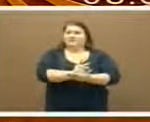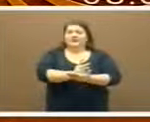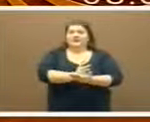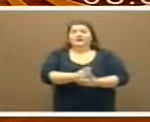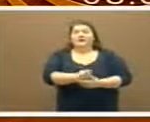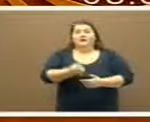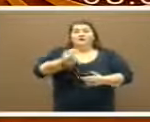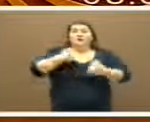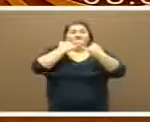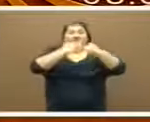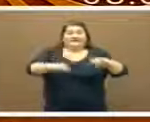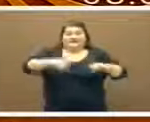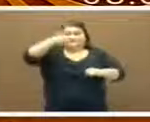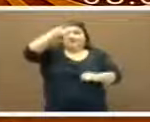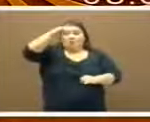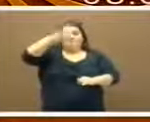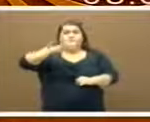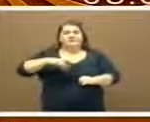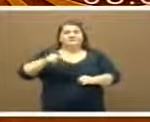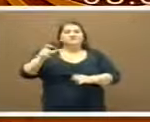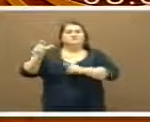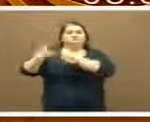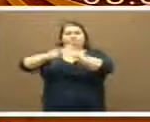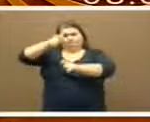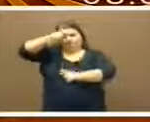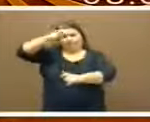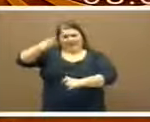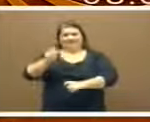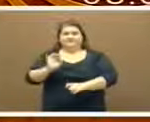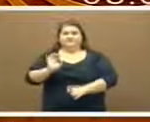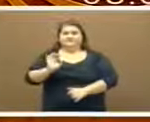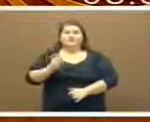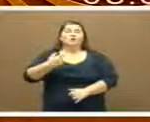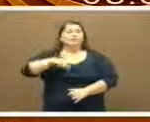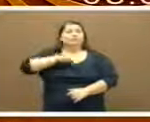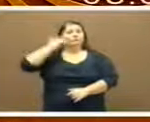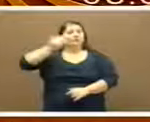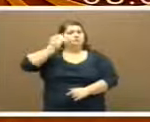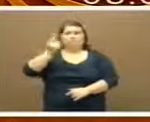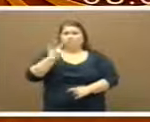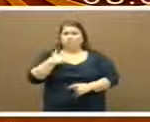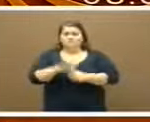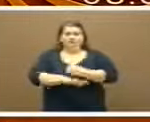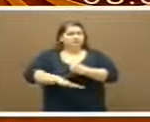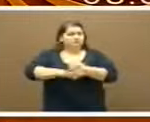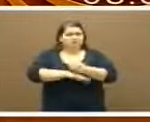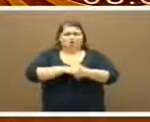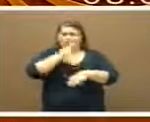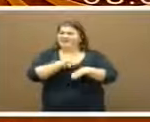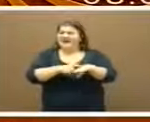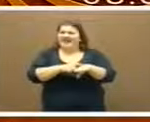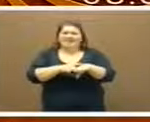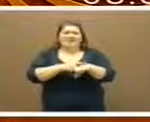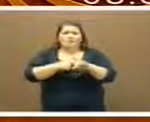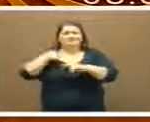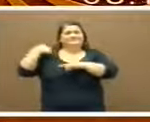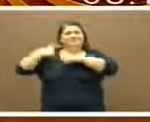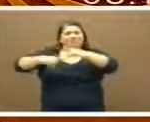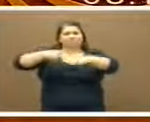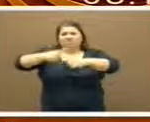los festejos taurinos y populares, porque reconoce de manera esencial ese carácter de arraigo y